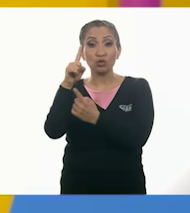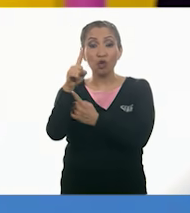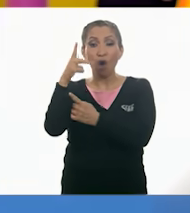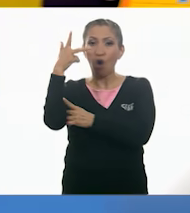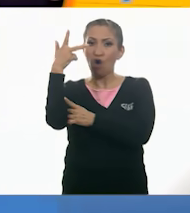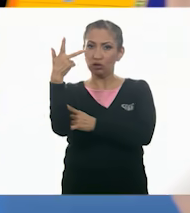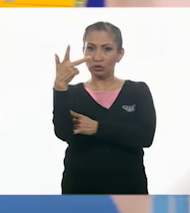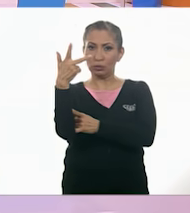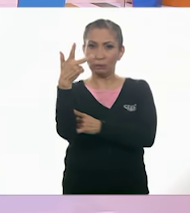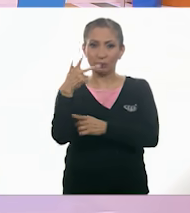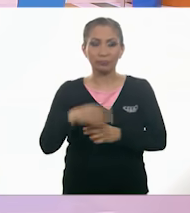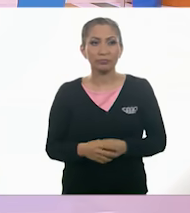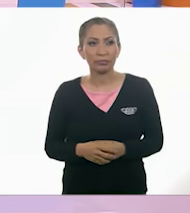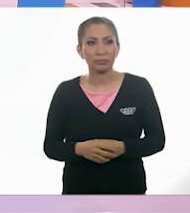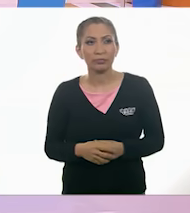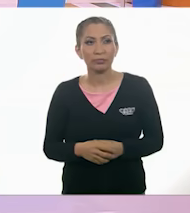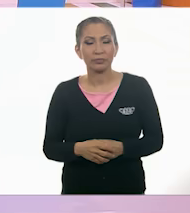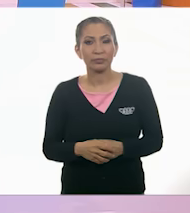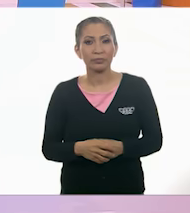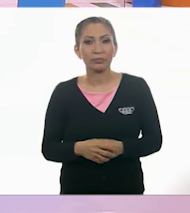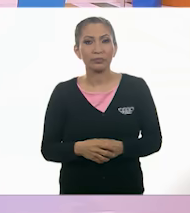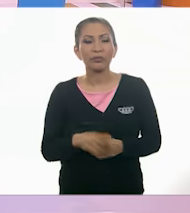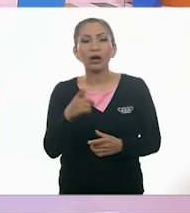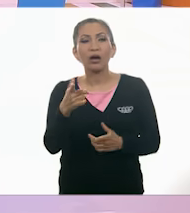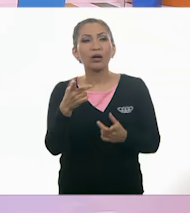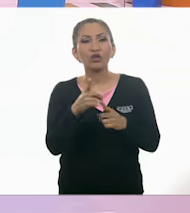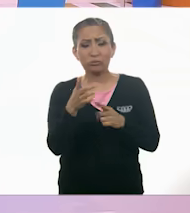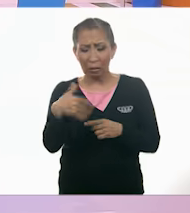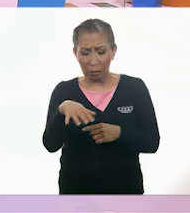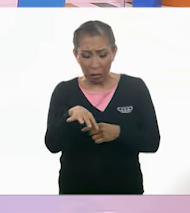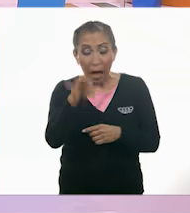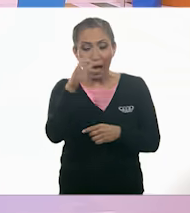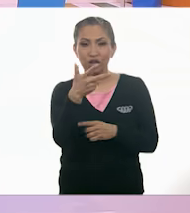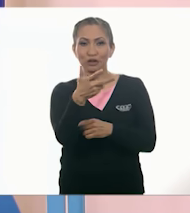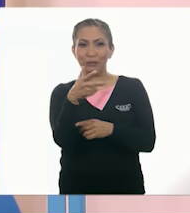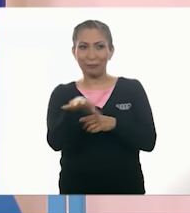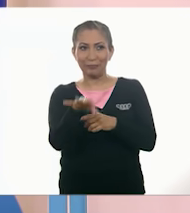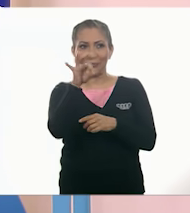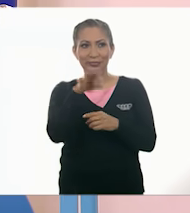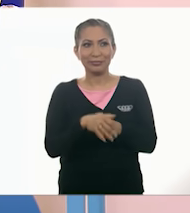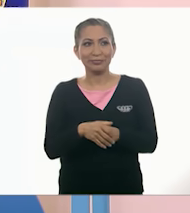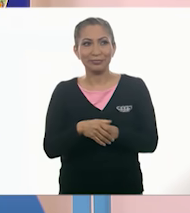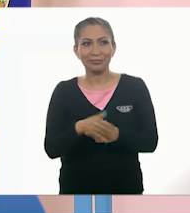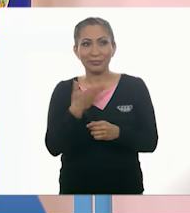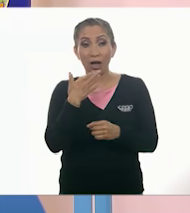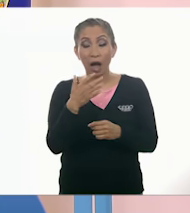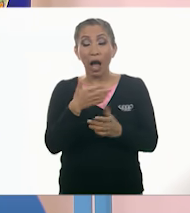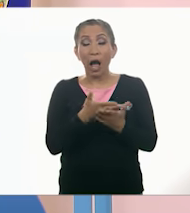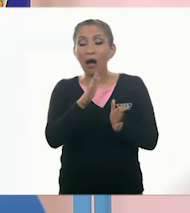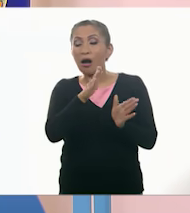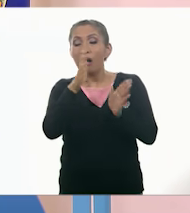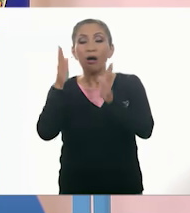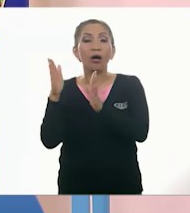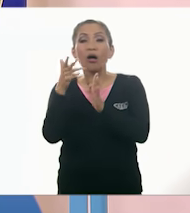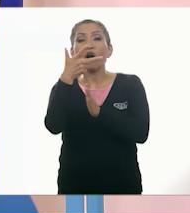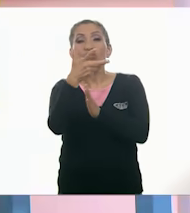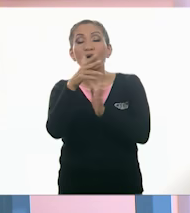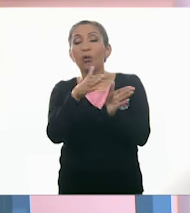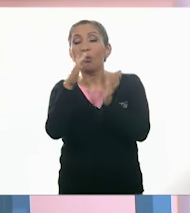Muy bien. Entonces, ¿y dónde está el 8? Aquí está el 8. Muy bien. El número siguiente es el